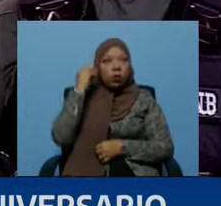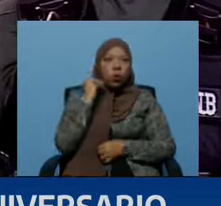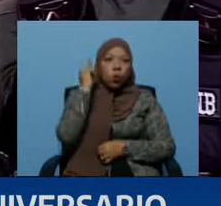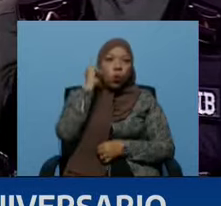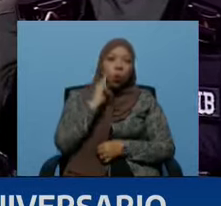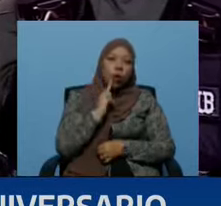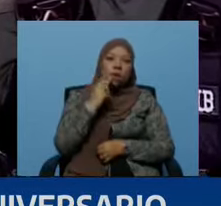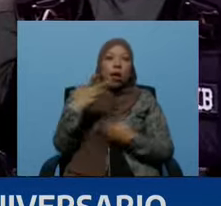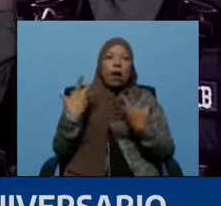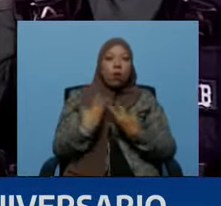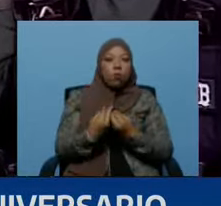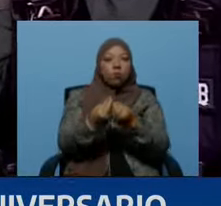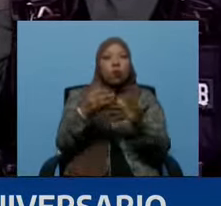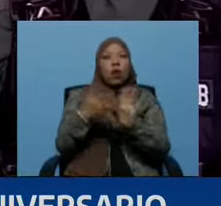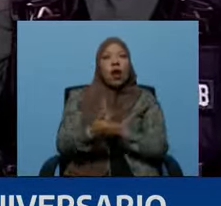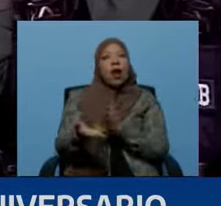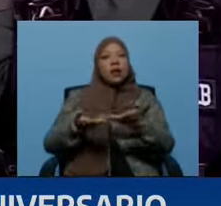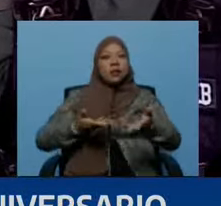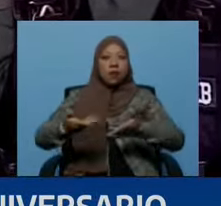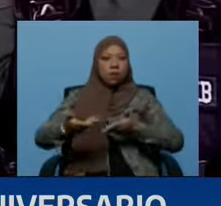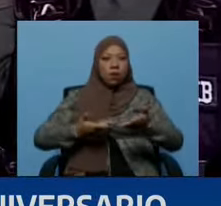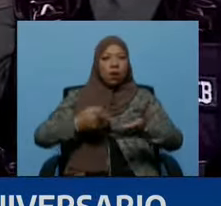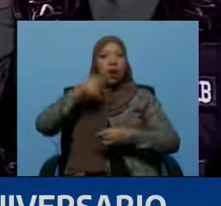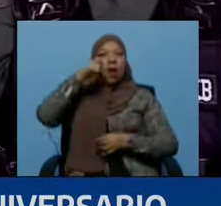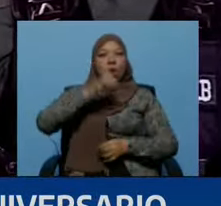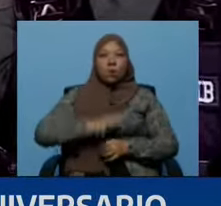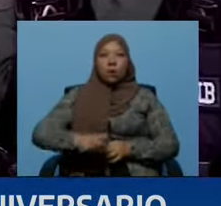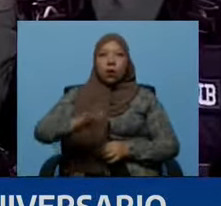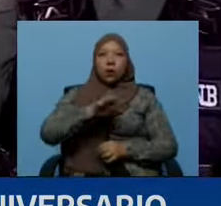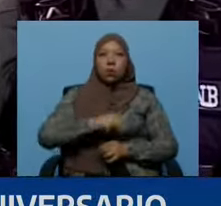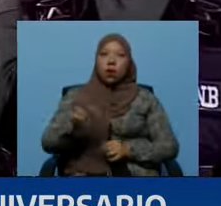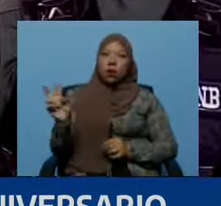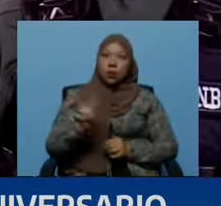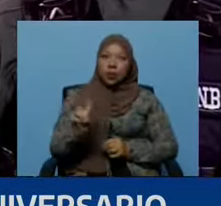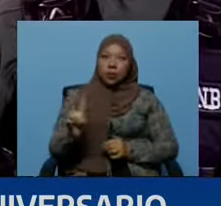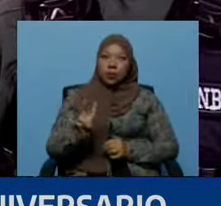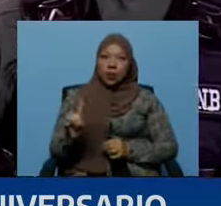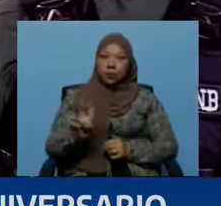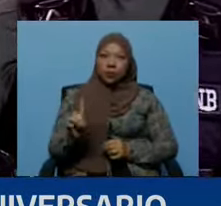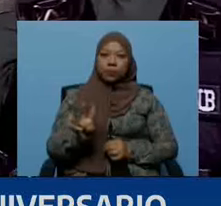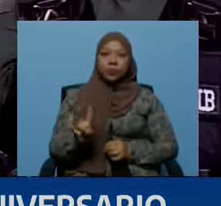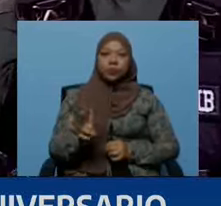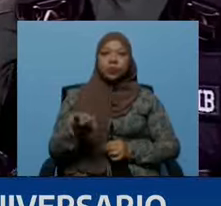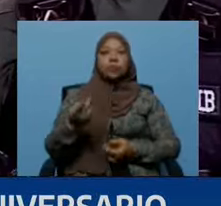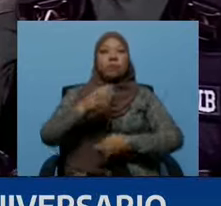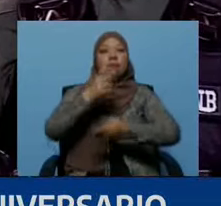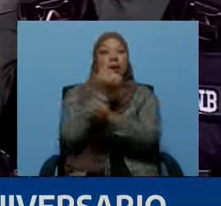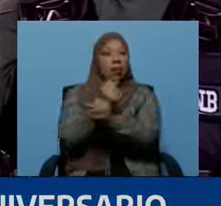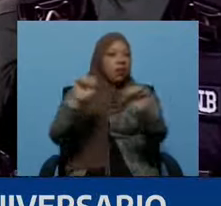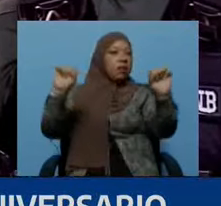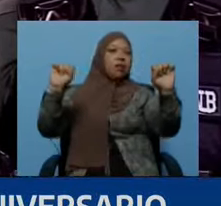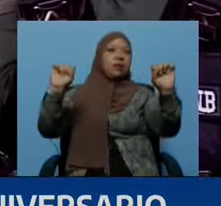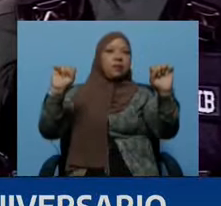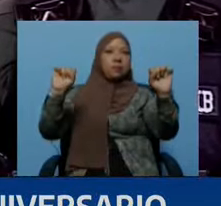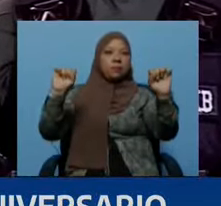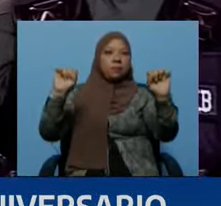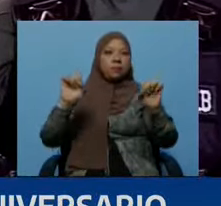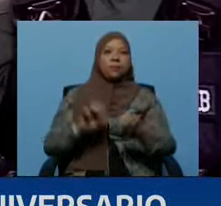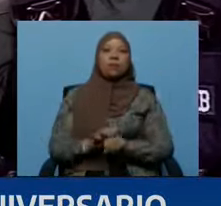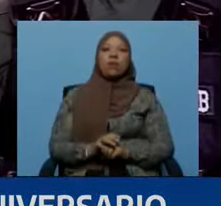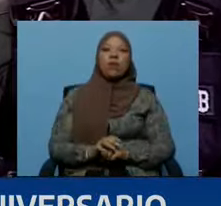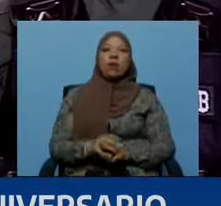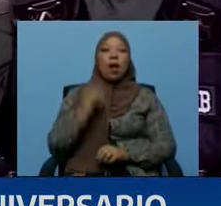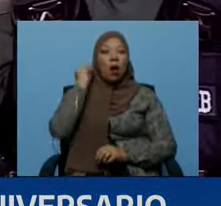Guardia Nacional al servicio de un pueblo, de un país, de la dignidad y